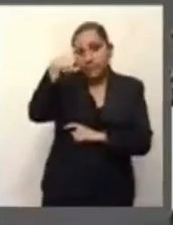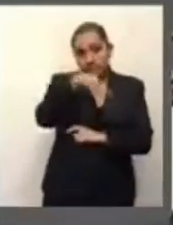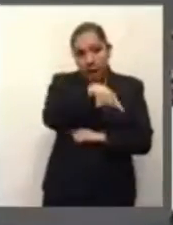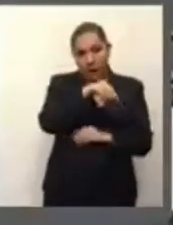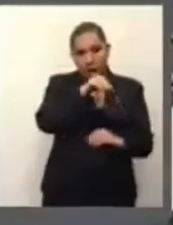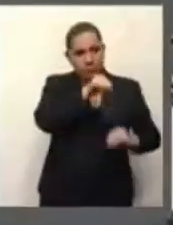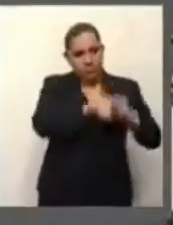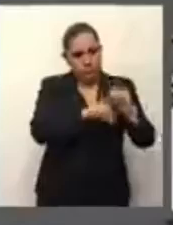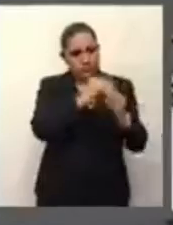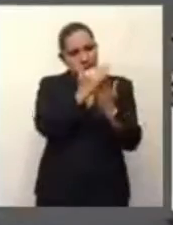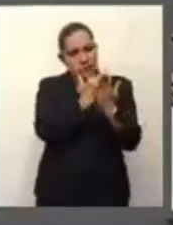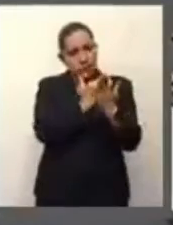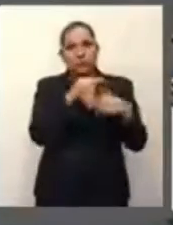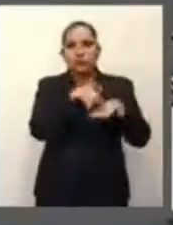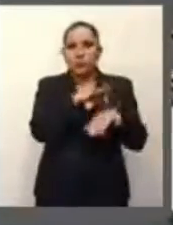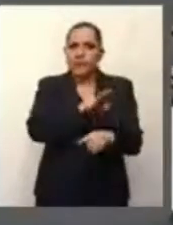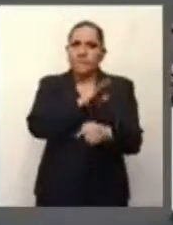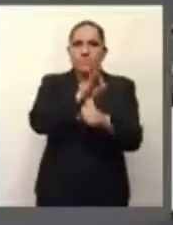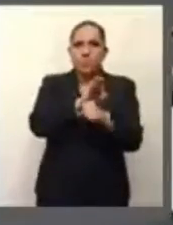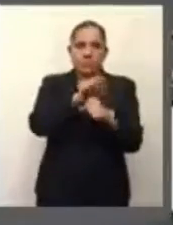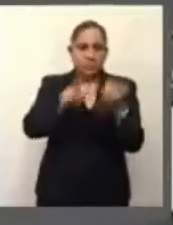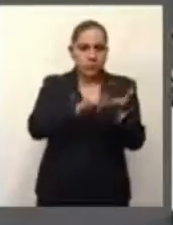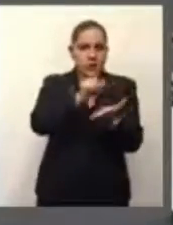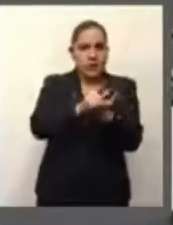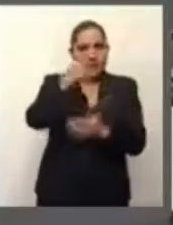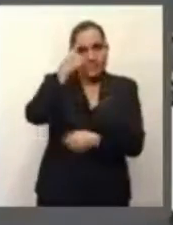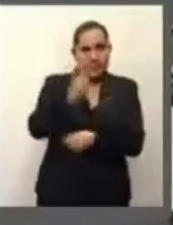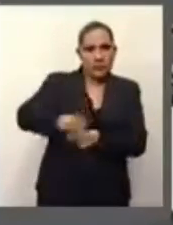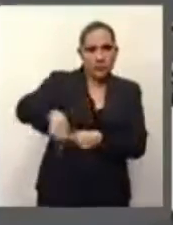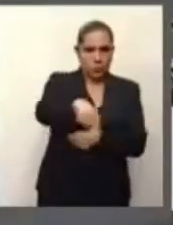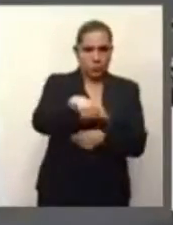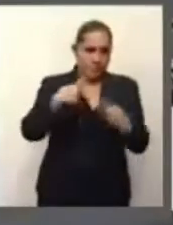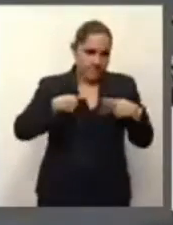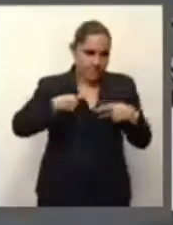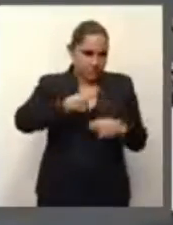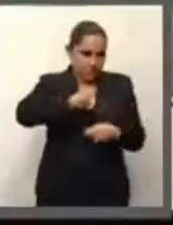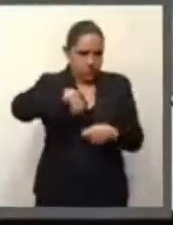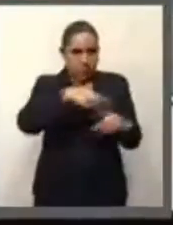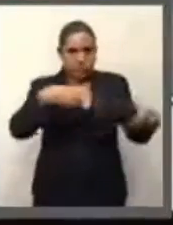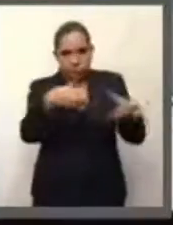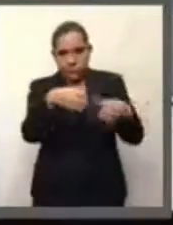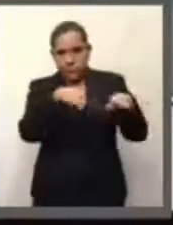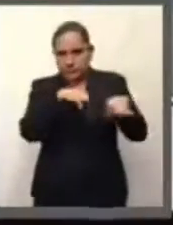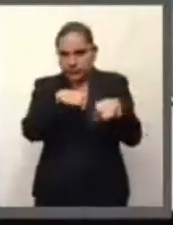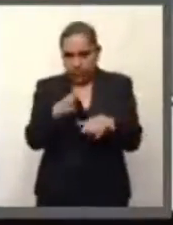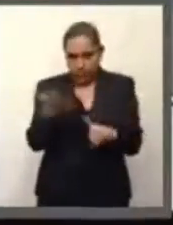instrumentos de protección legal en el ejercicio de nuestra profesión. Es cuanto, señor. Muchas gracias, diputada.